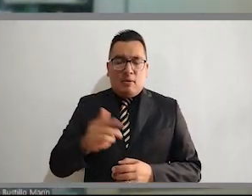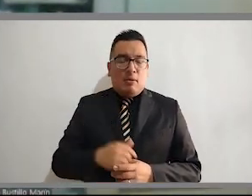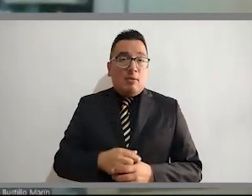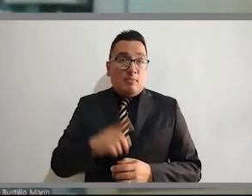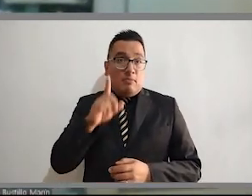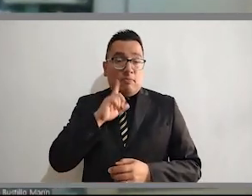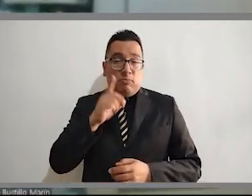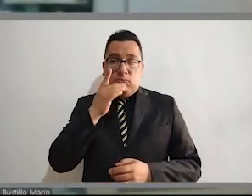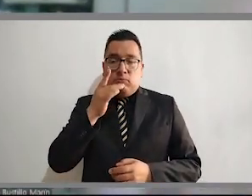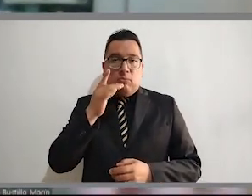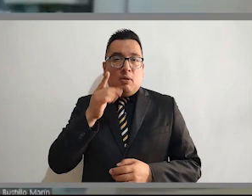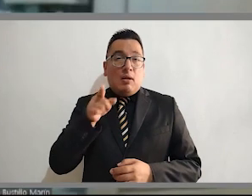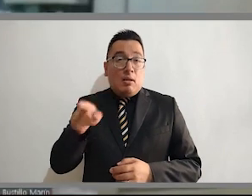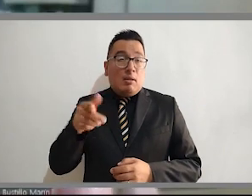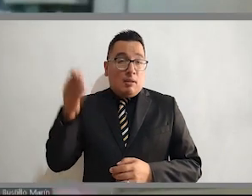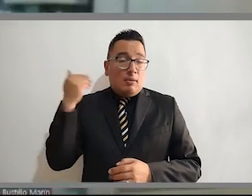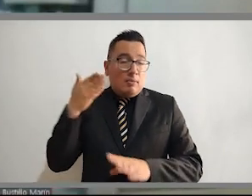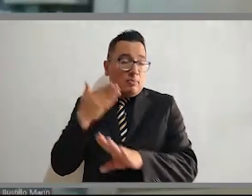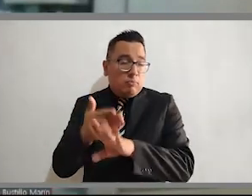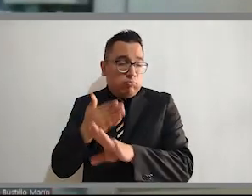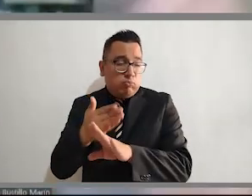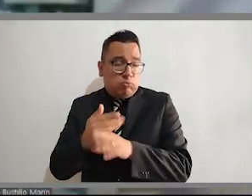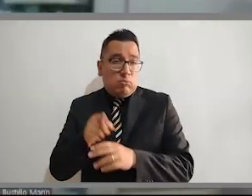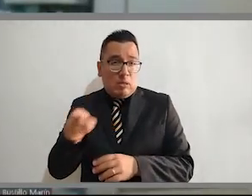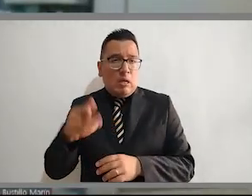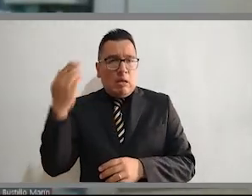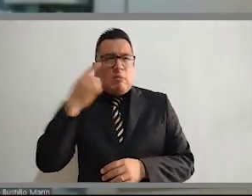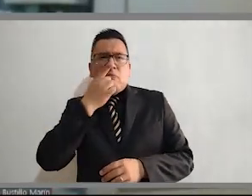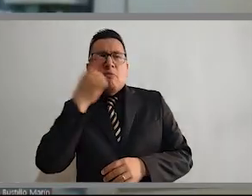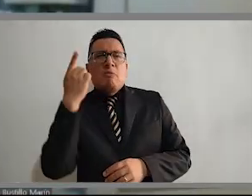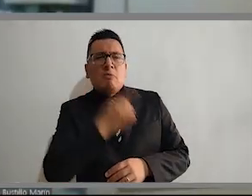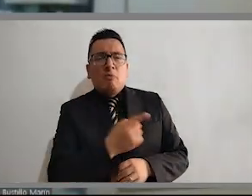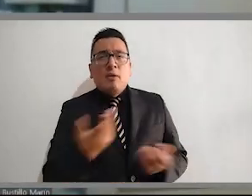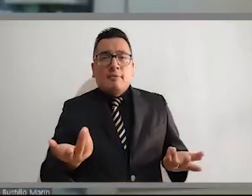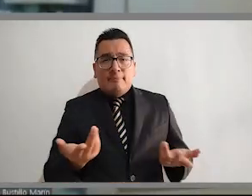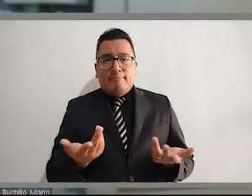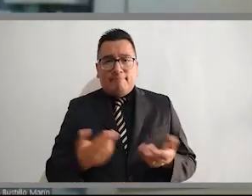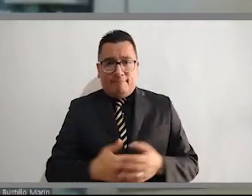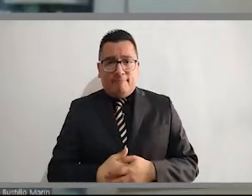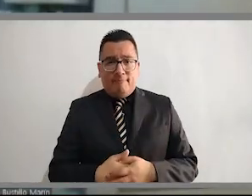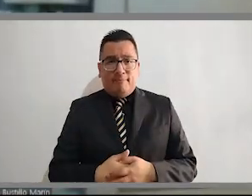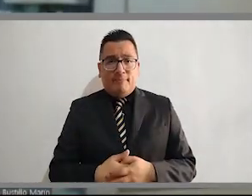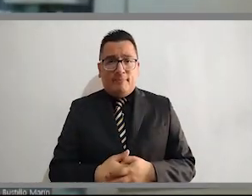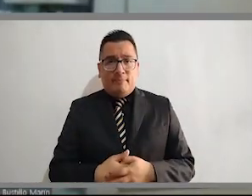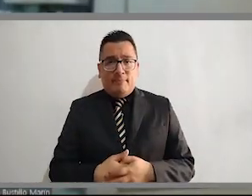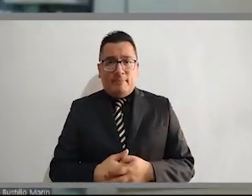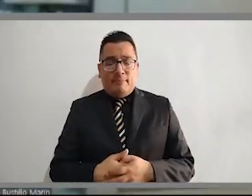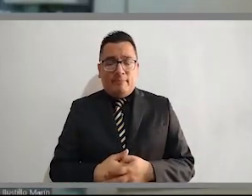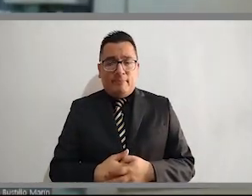fue la víctima o aquella que denunció y se atrevió a denunciar.